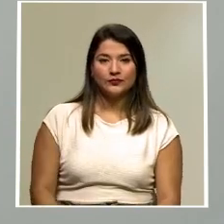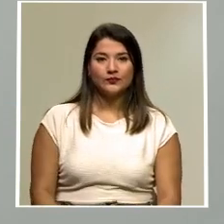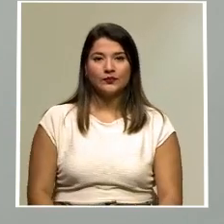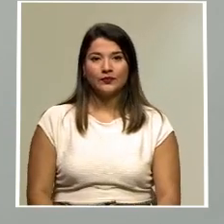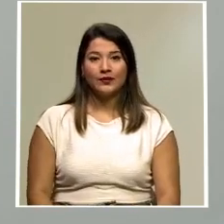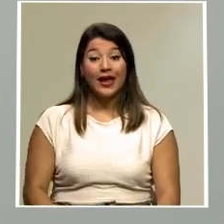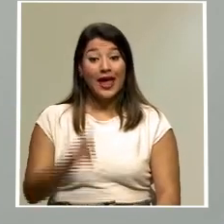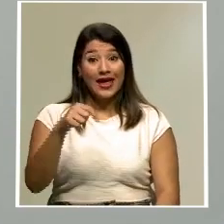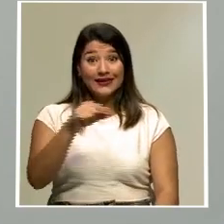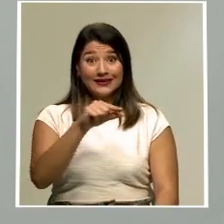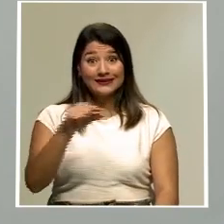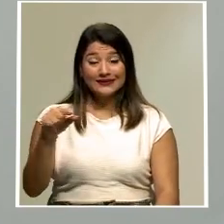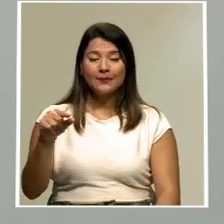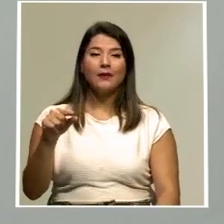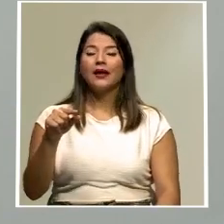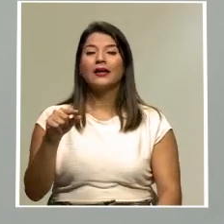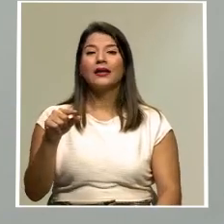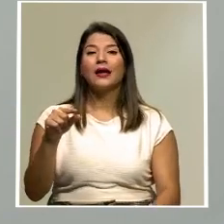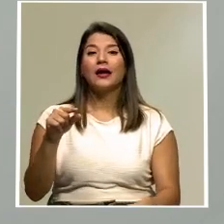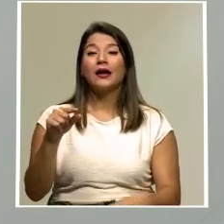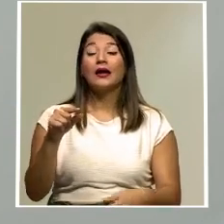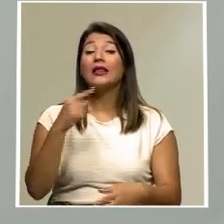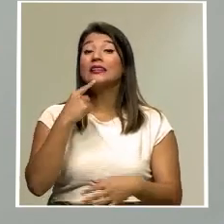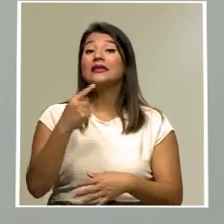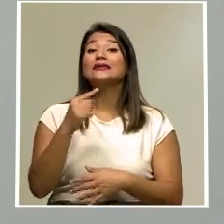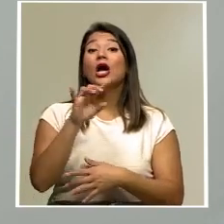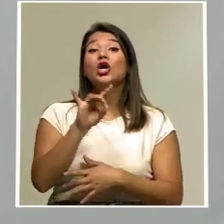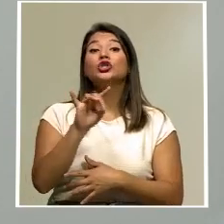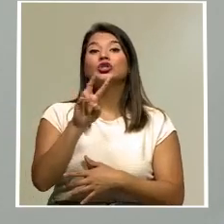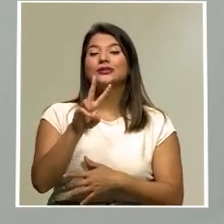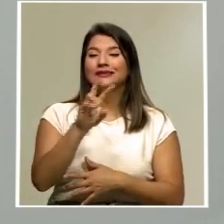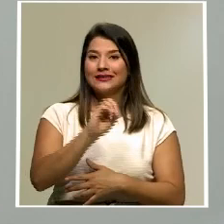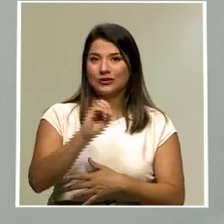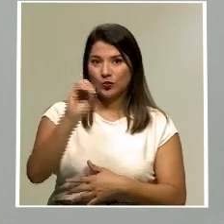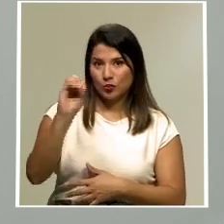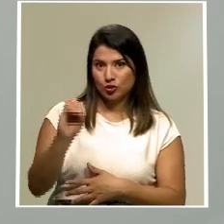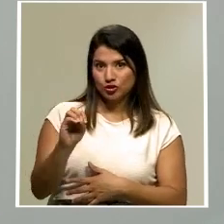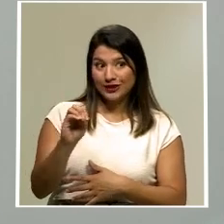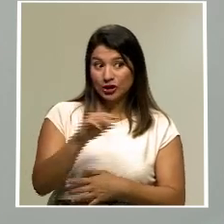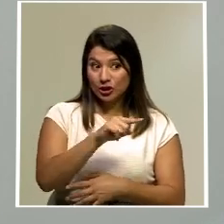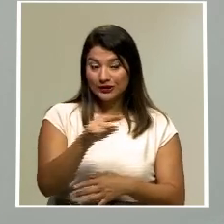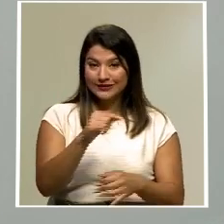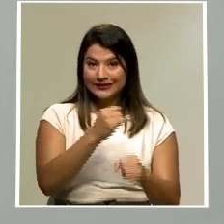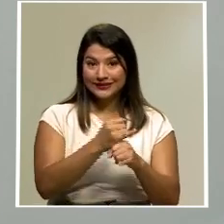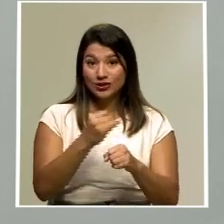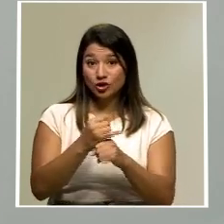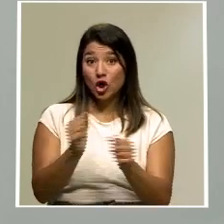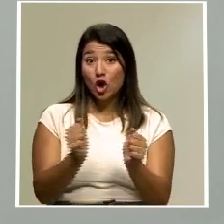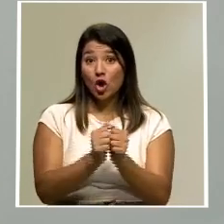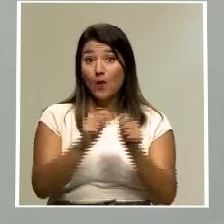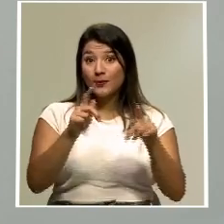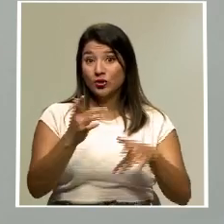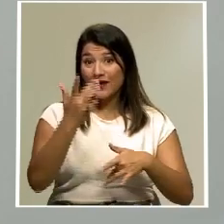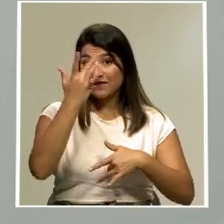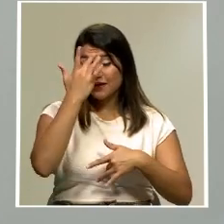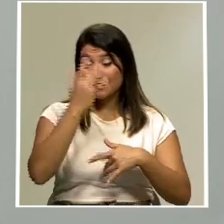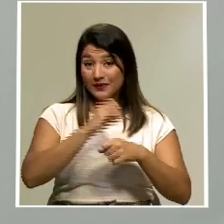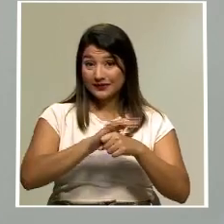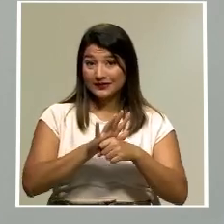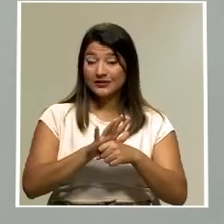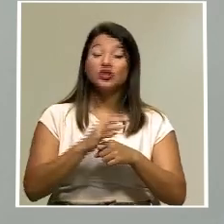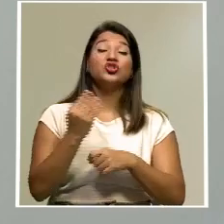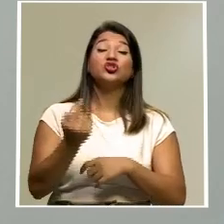Esta semana se ha contabilizado que un 82% de esas instituciones solo reportan 1 o 2